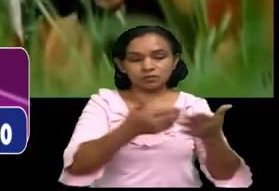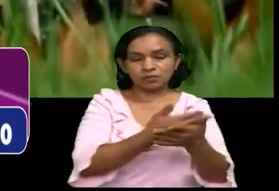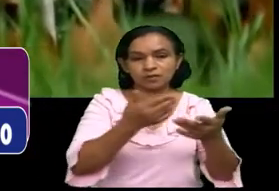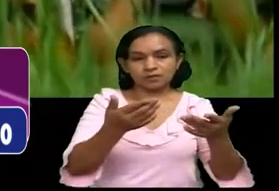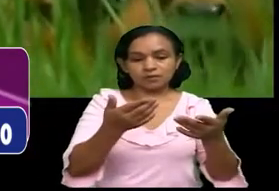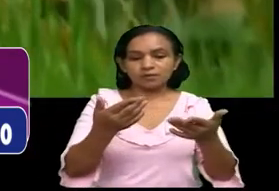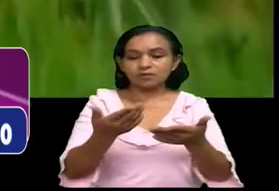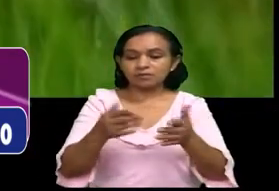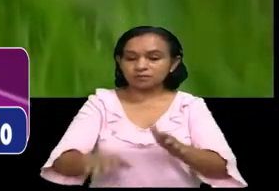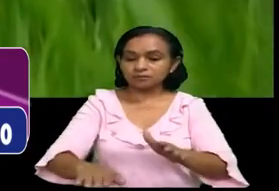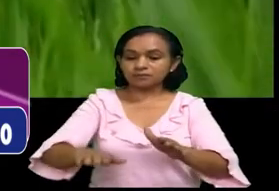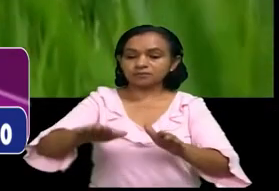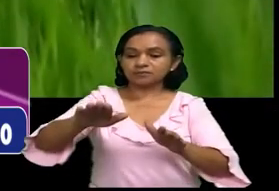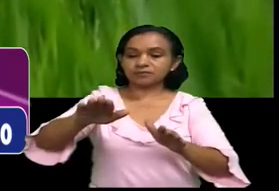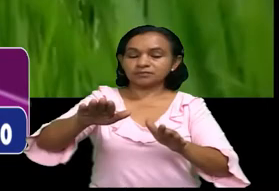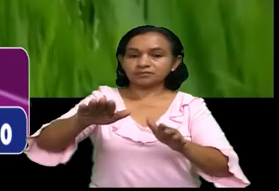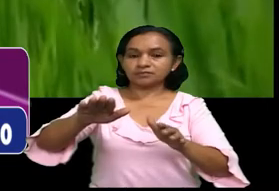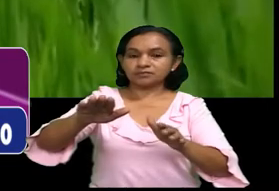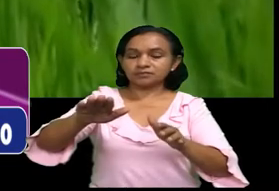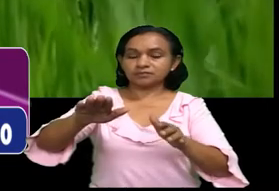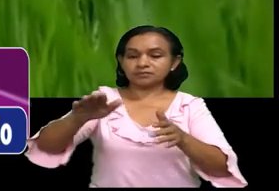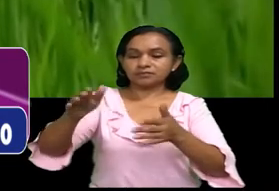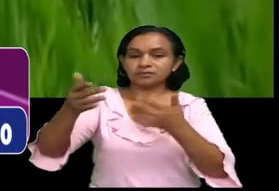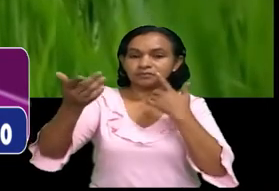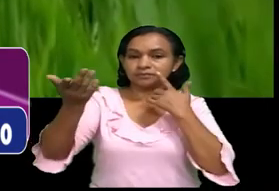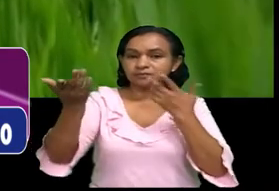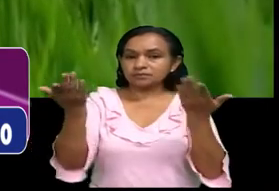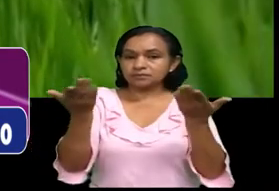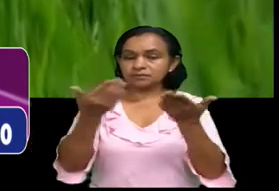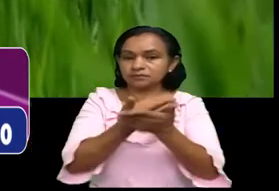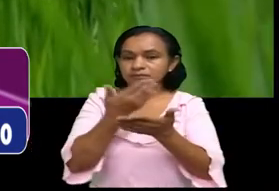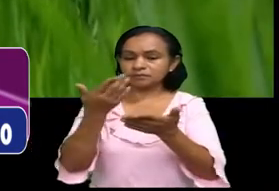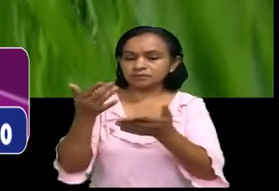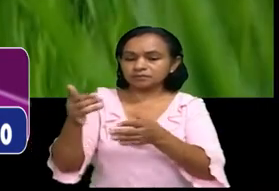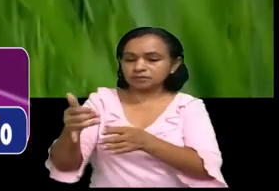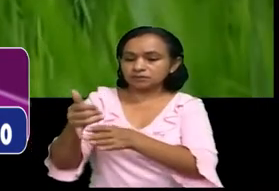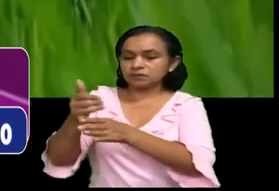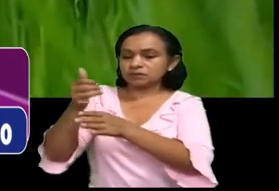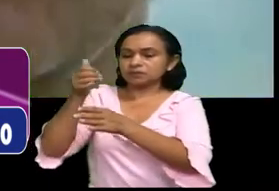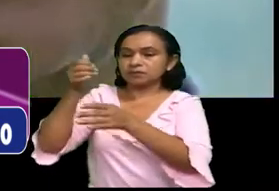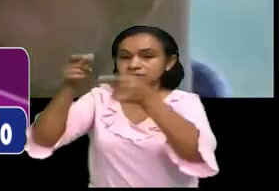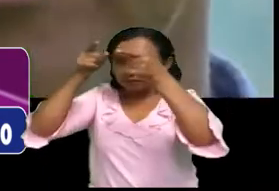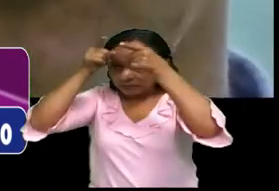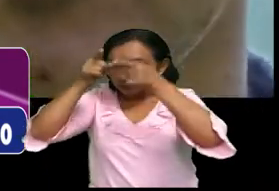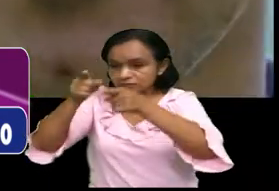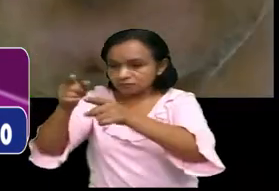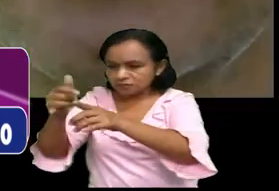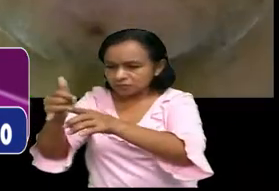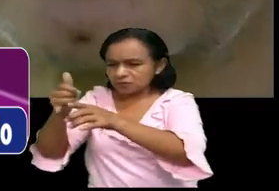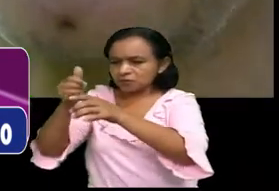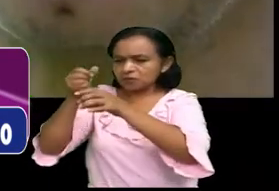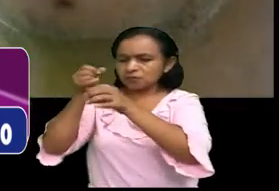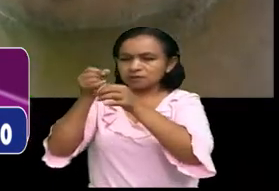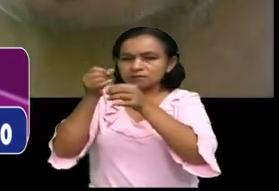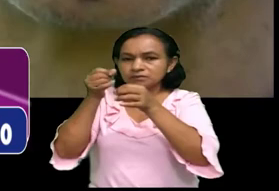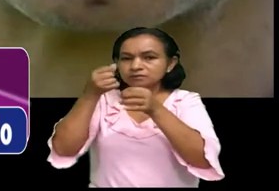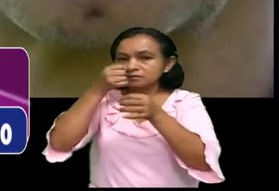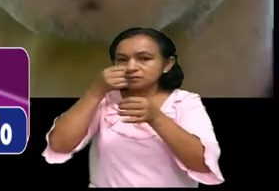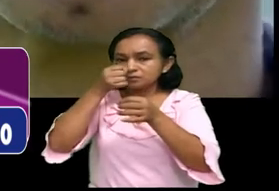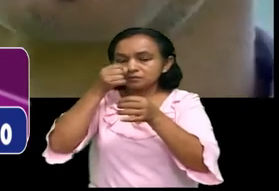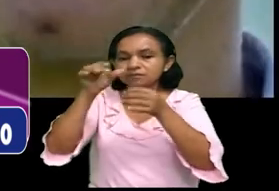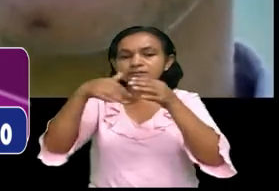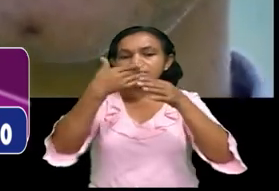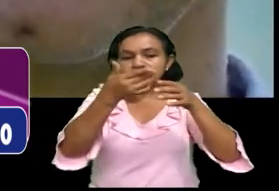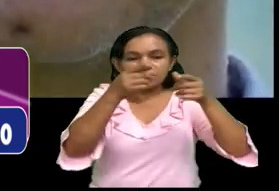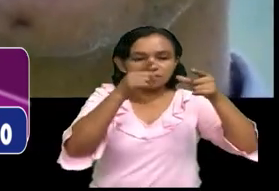las generaciones que vienen, ¿no? Así. Dentro de esa dinámica, usted nos ha mencionado la inseminación como uno de los ejes de trabajo, sí, a priorizar, pero ¿habrá otras líneas de trabajo,